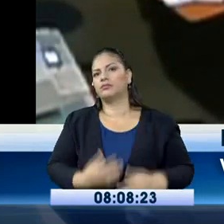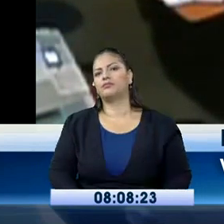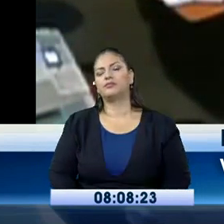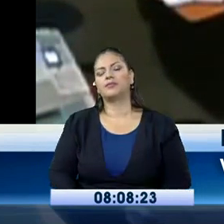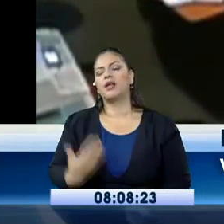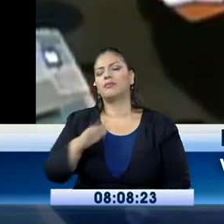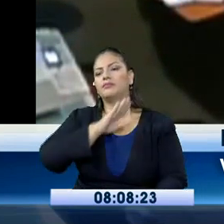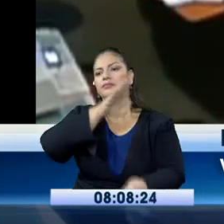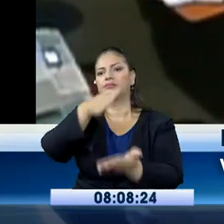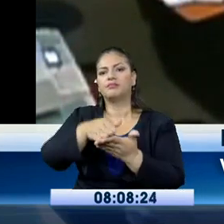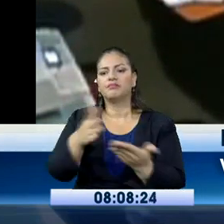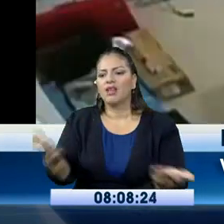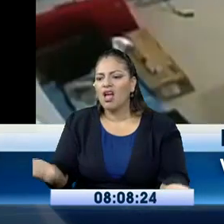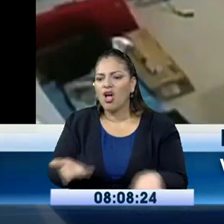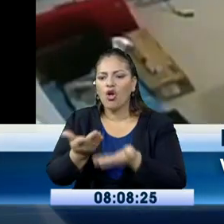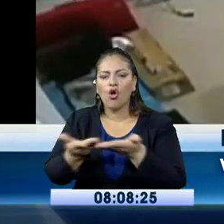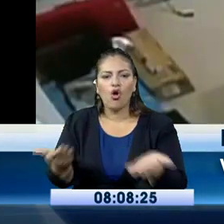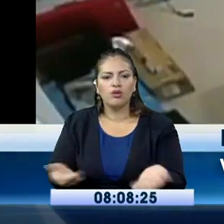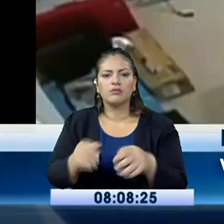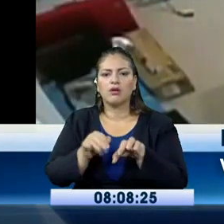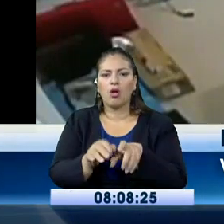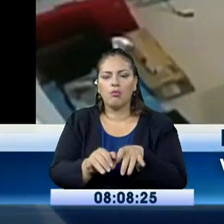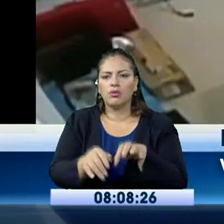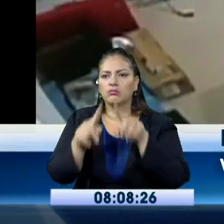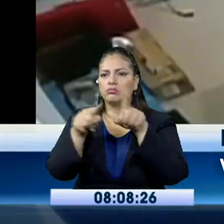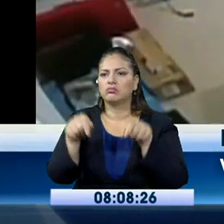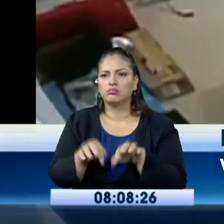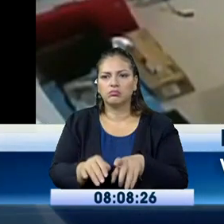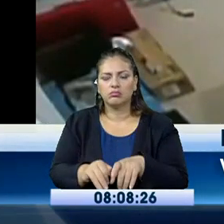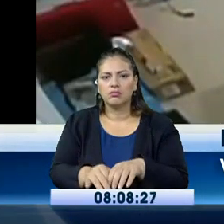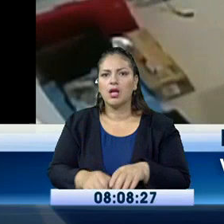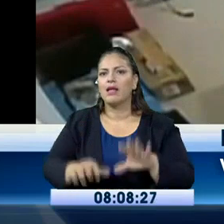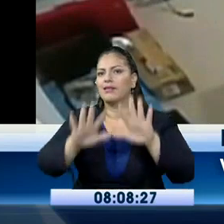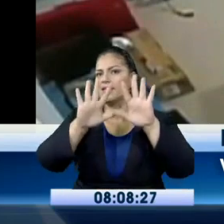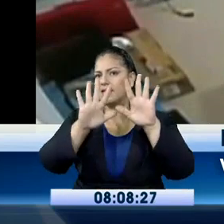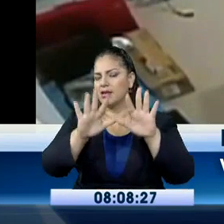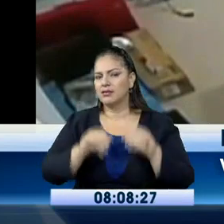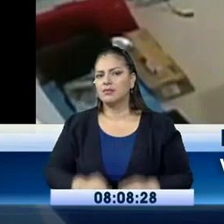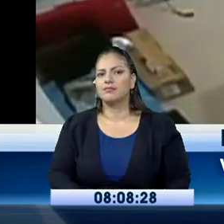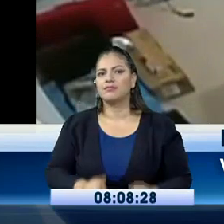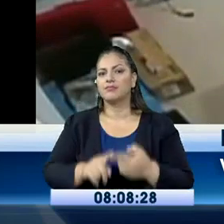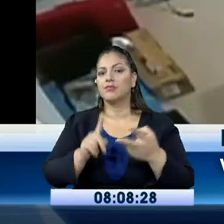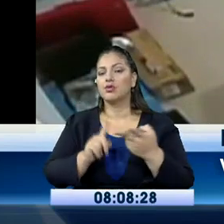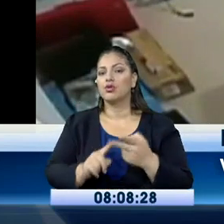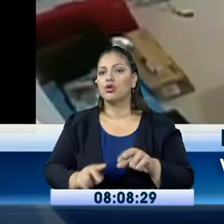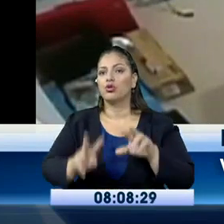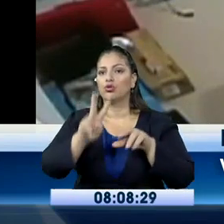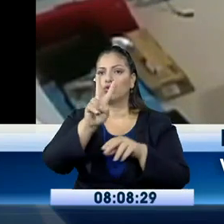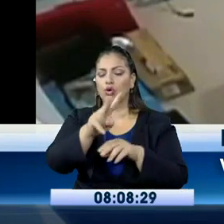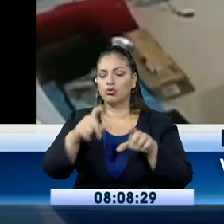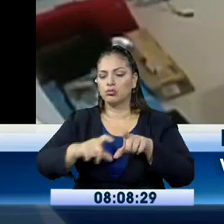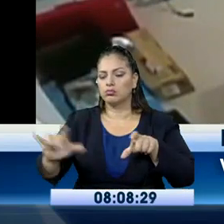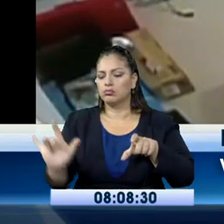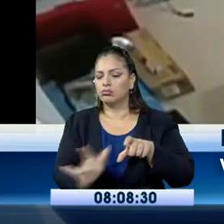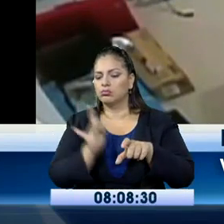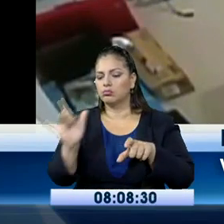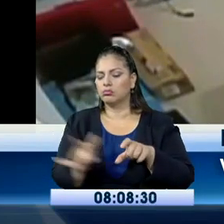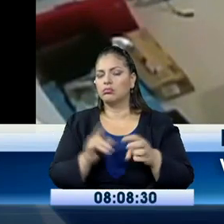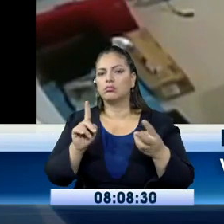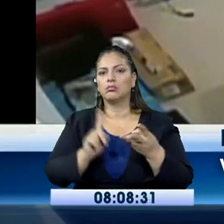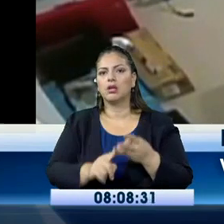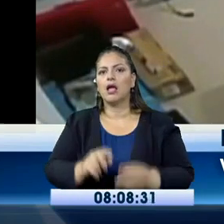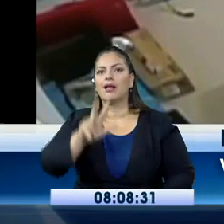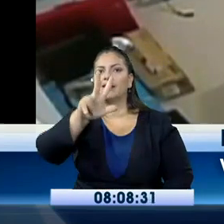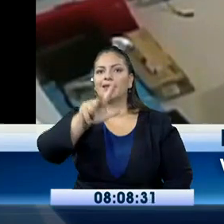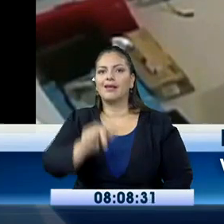y se habían llevado equipos de computación. Son 10 computadoras, 2 tablets, 3 celulares y creo que